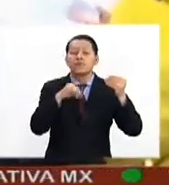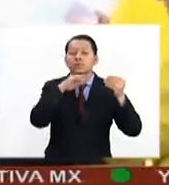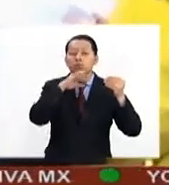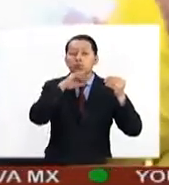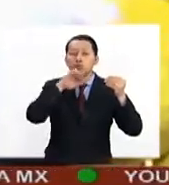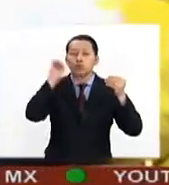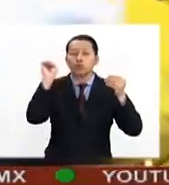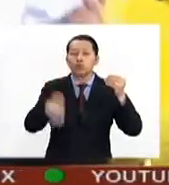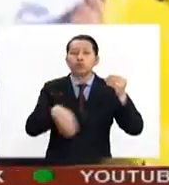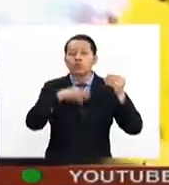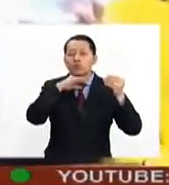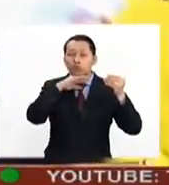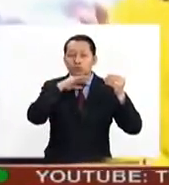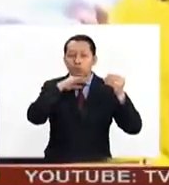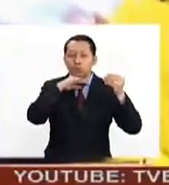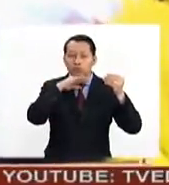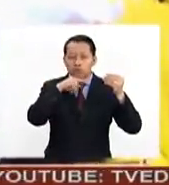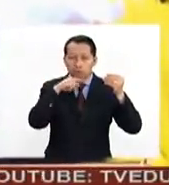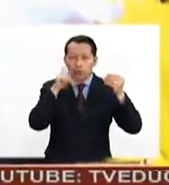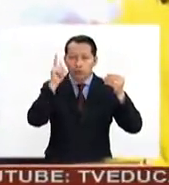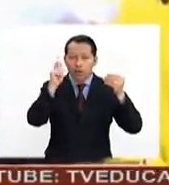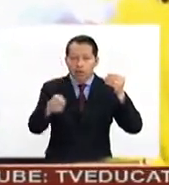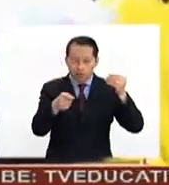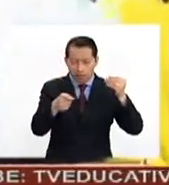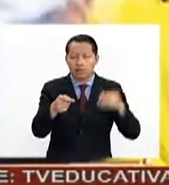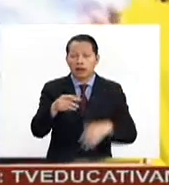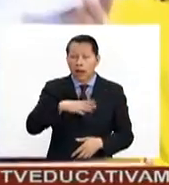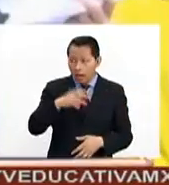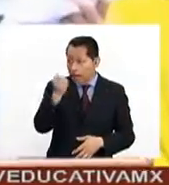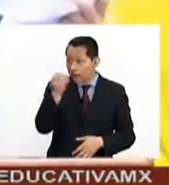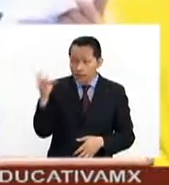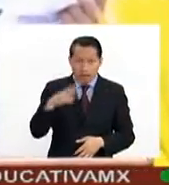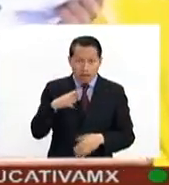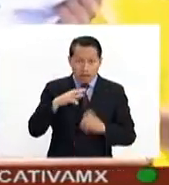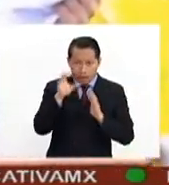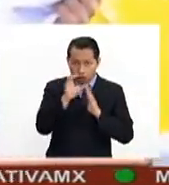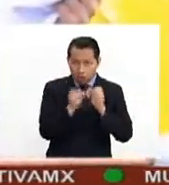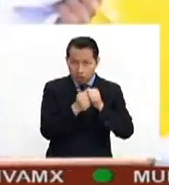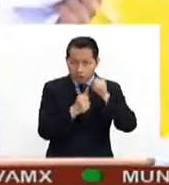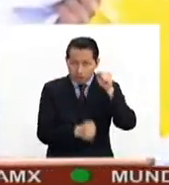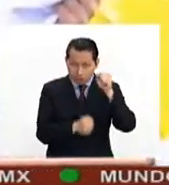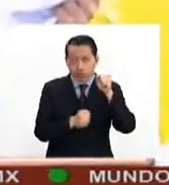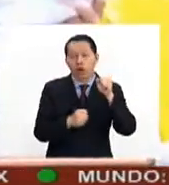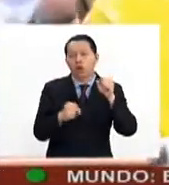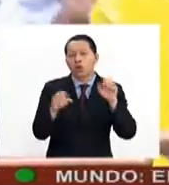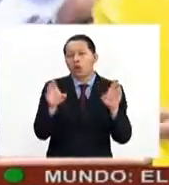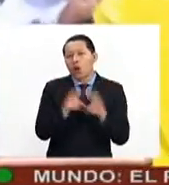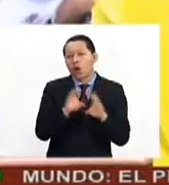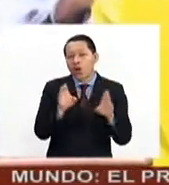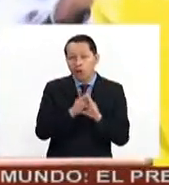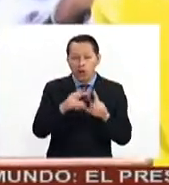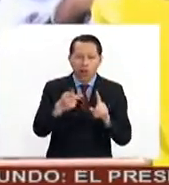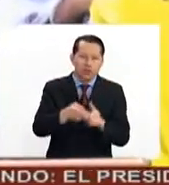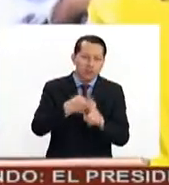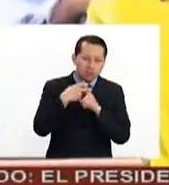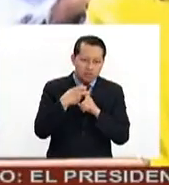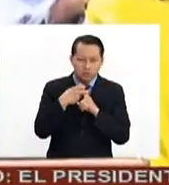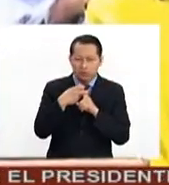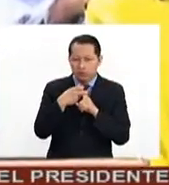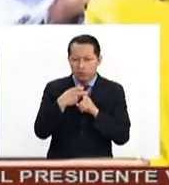Basura de quienes han secuestrado la Constitución y quienes han